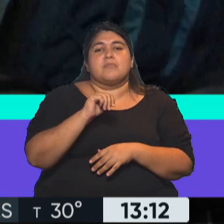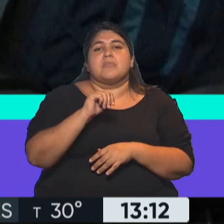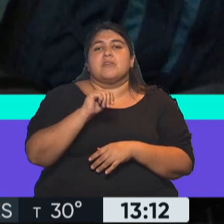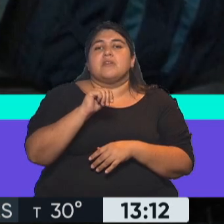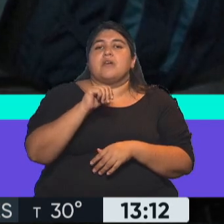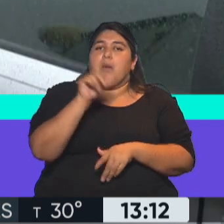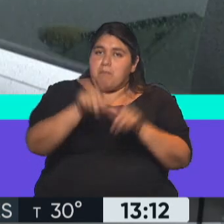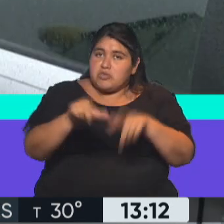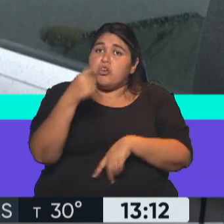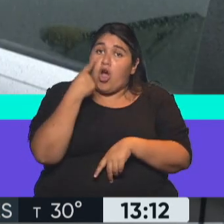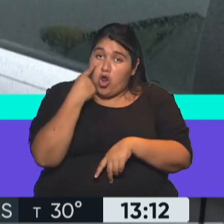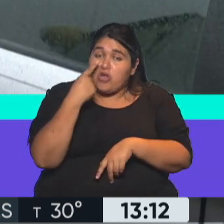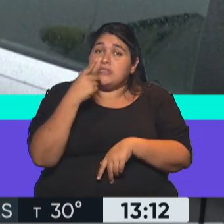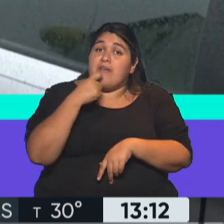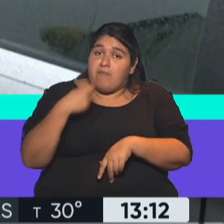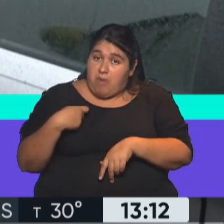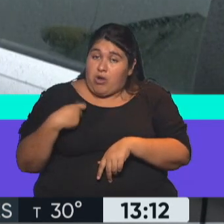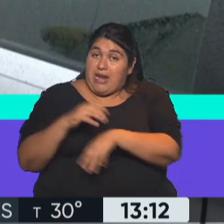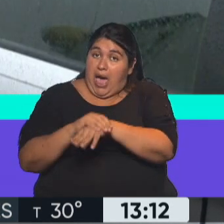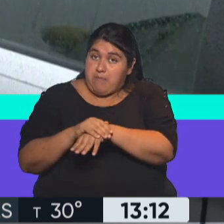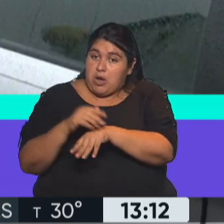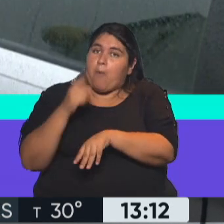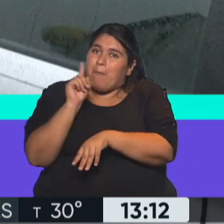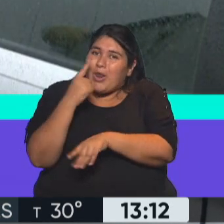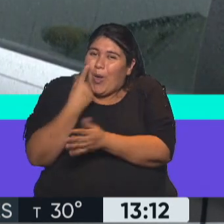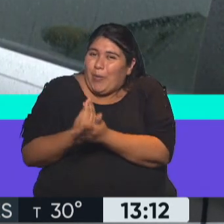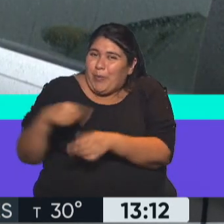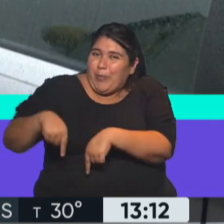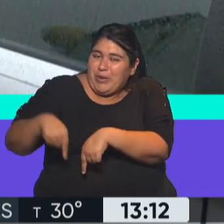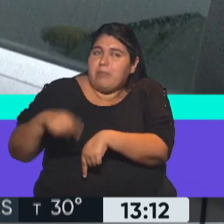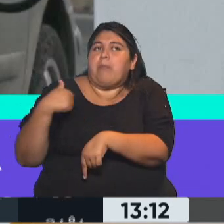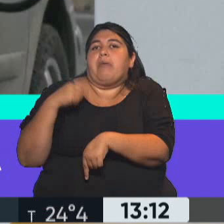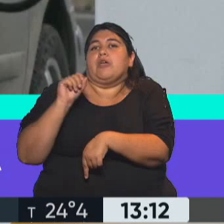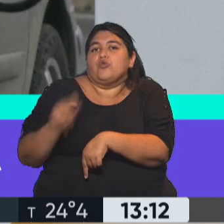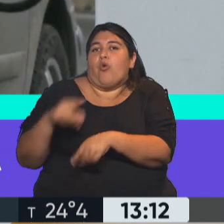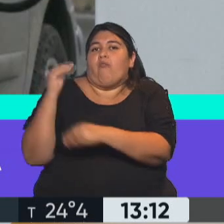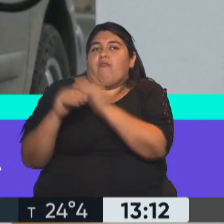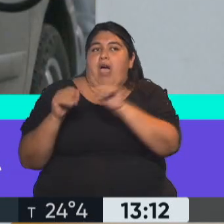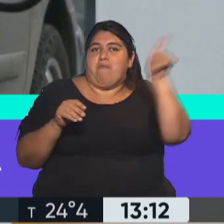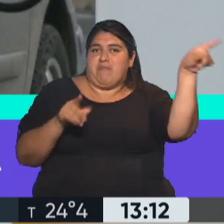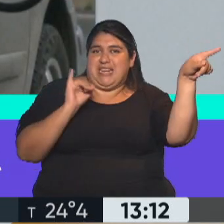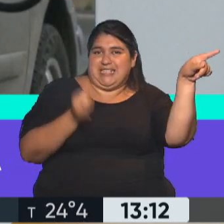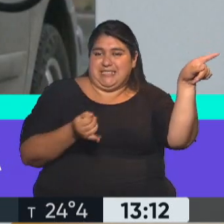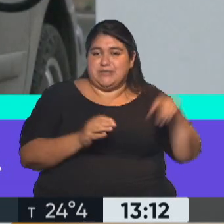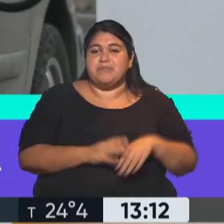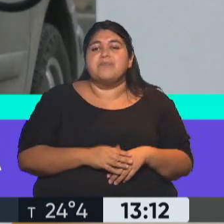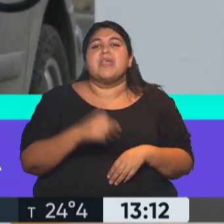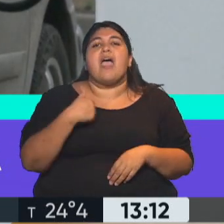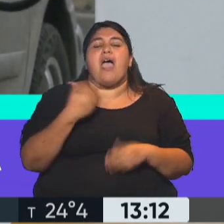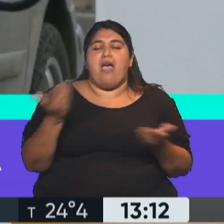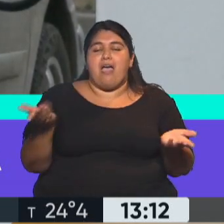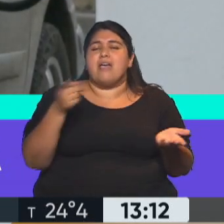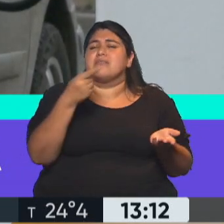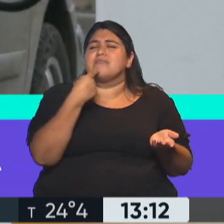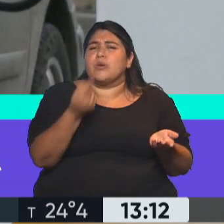ucranianos conocidos que tienen familia en Ucrania. Por ¿Qué te ejemplo, una contaron? colega mía del trabajo, perdón, te escucho. No, ¿qué te contaron, qué te